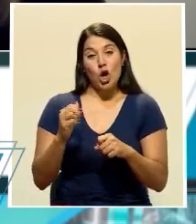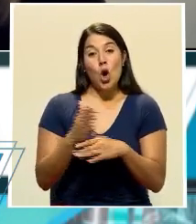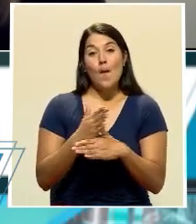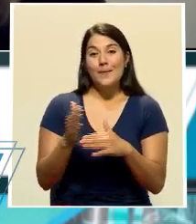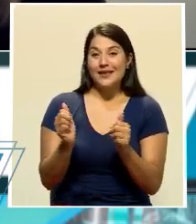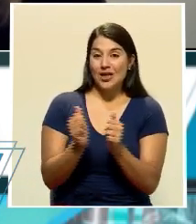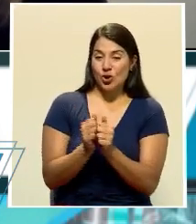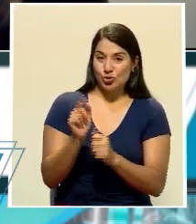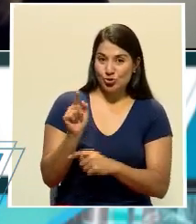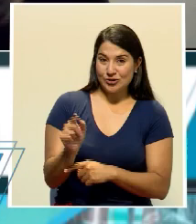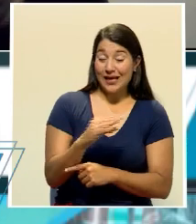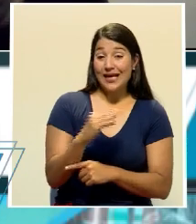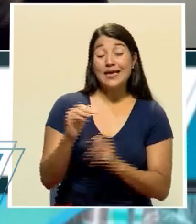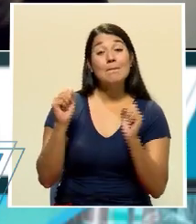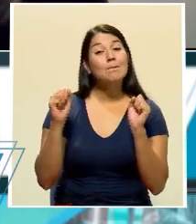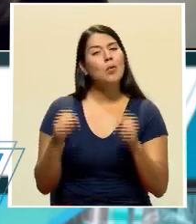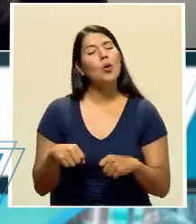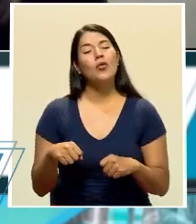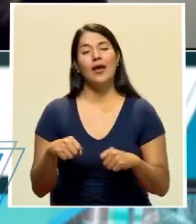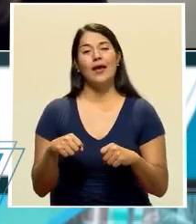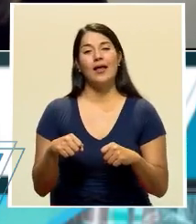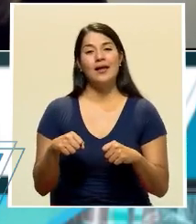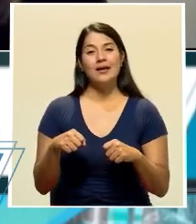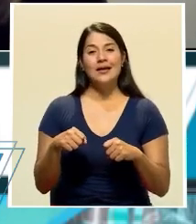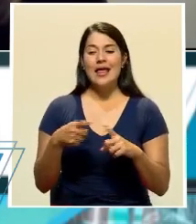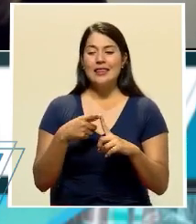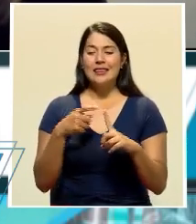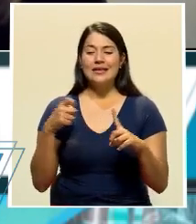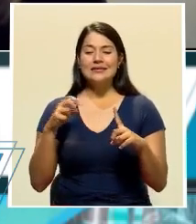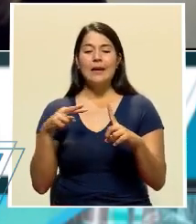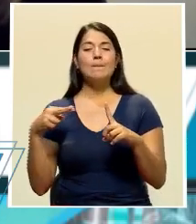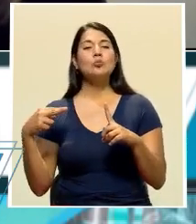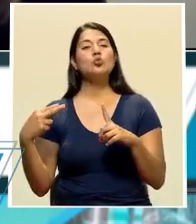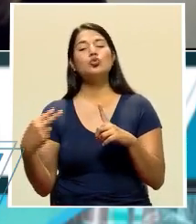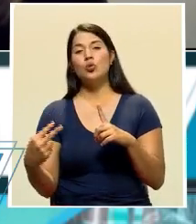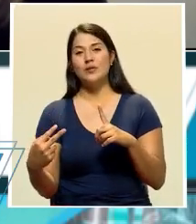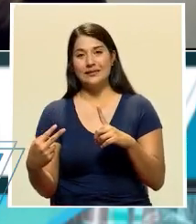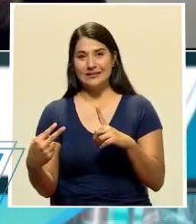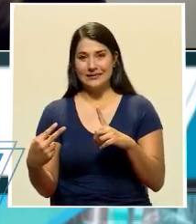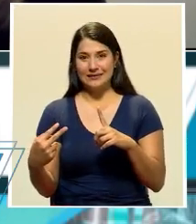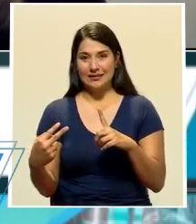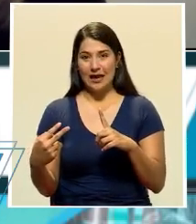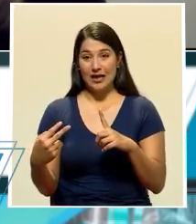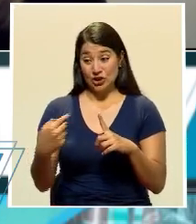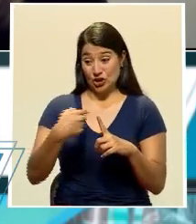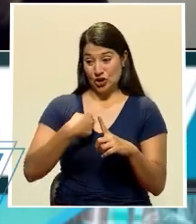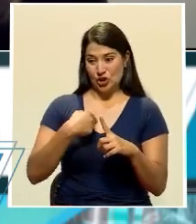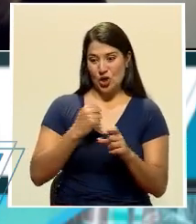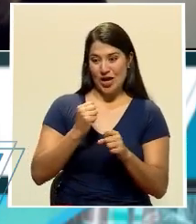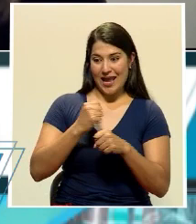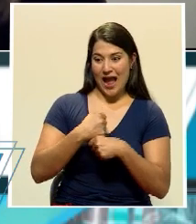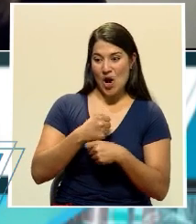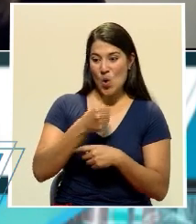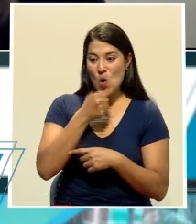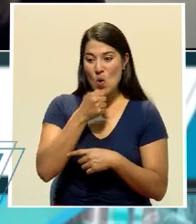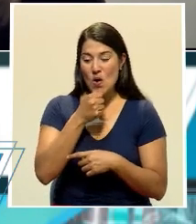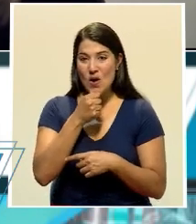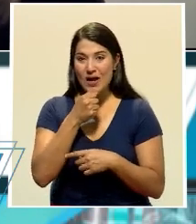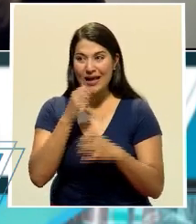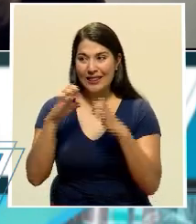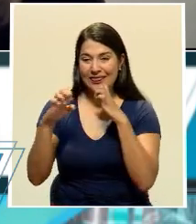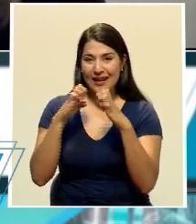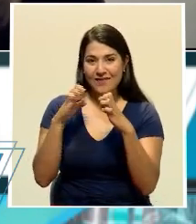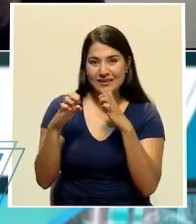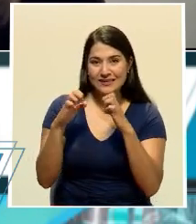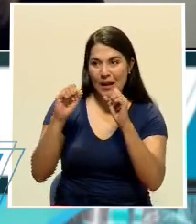con vos y poder, desde la perspectiva de quien hace entrevistas, enfrentarse al